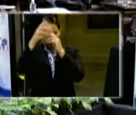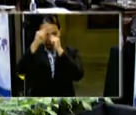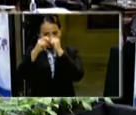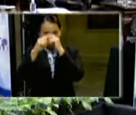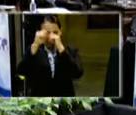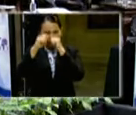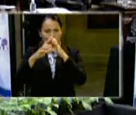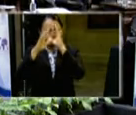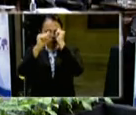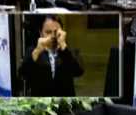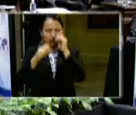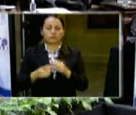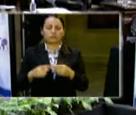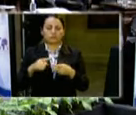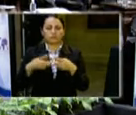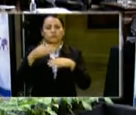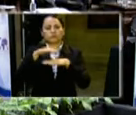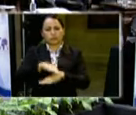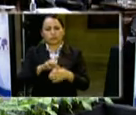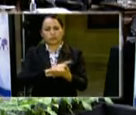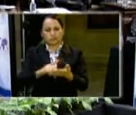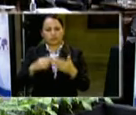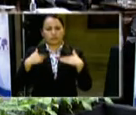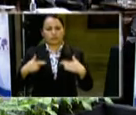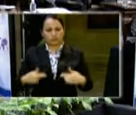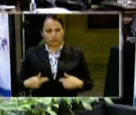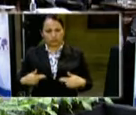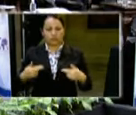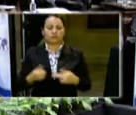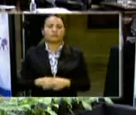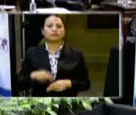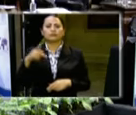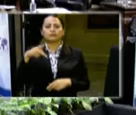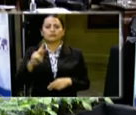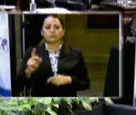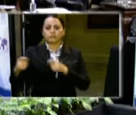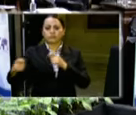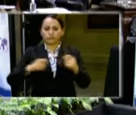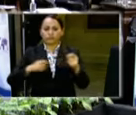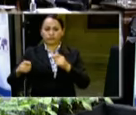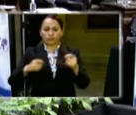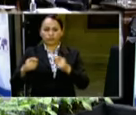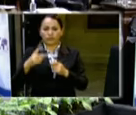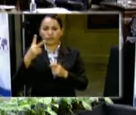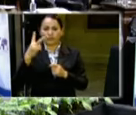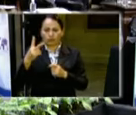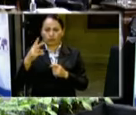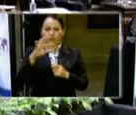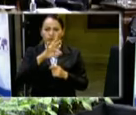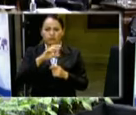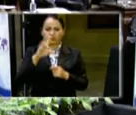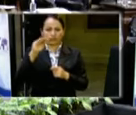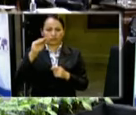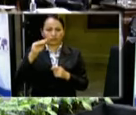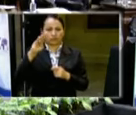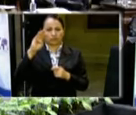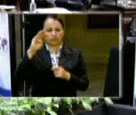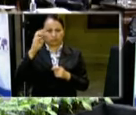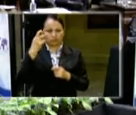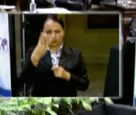México en materia de derechos humanos. Sin embargo, la Corte, en un criterio que estableció en el 293/2011,